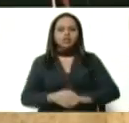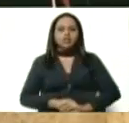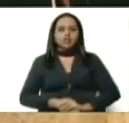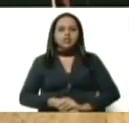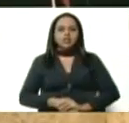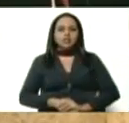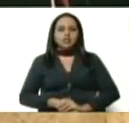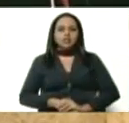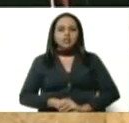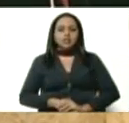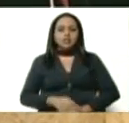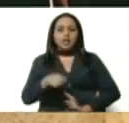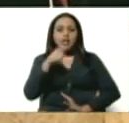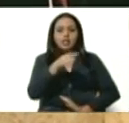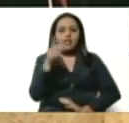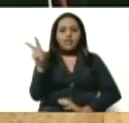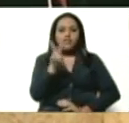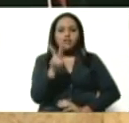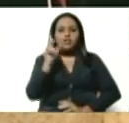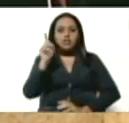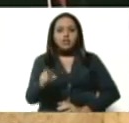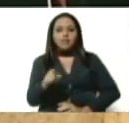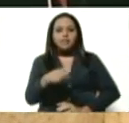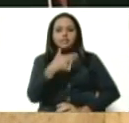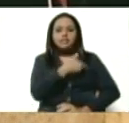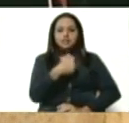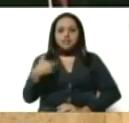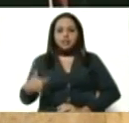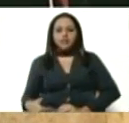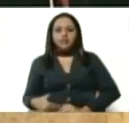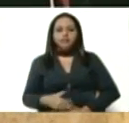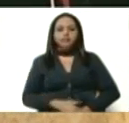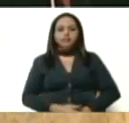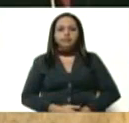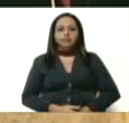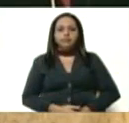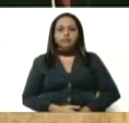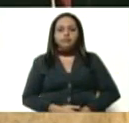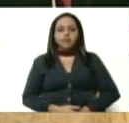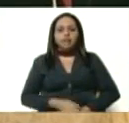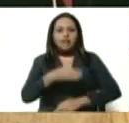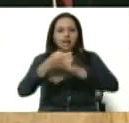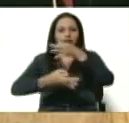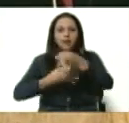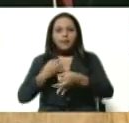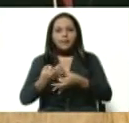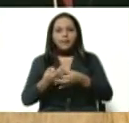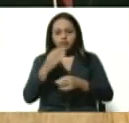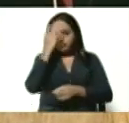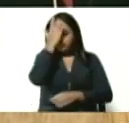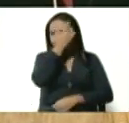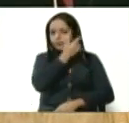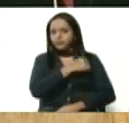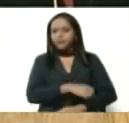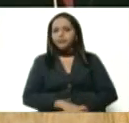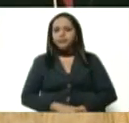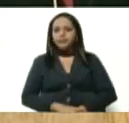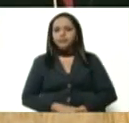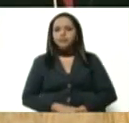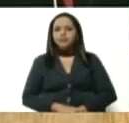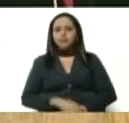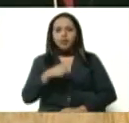entre la República Bolivariana de Venezuela y la República Popular China, destacando lo que ha sido esta